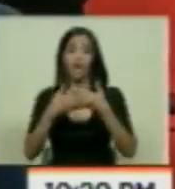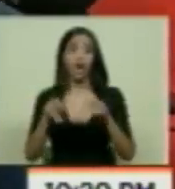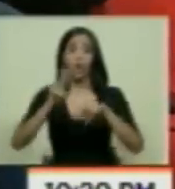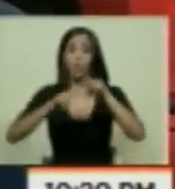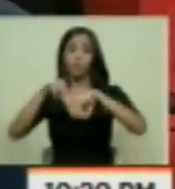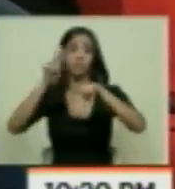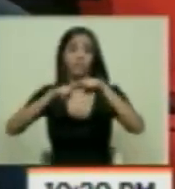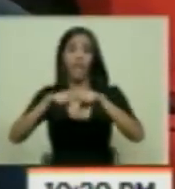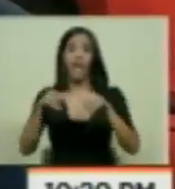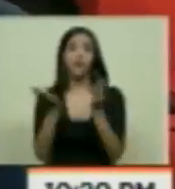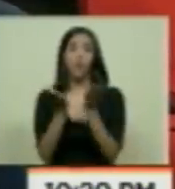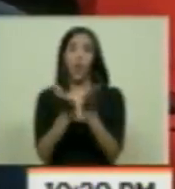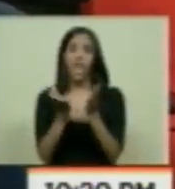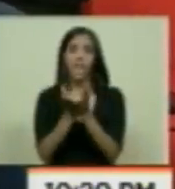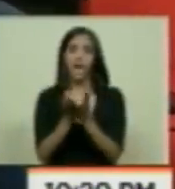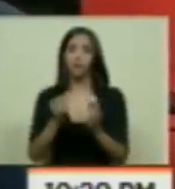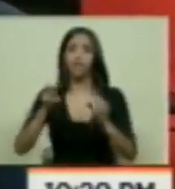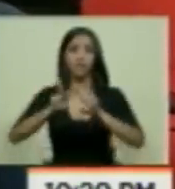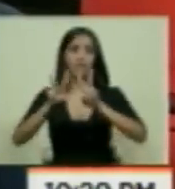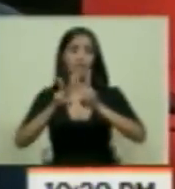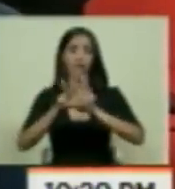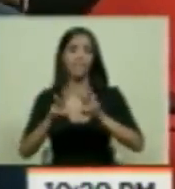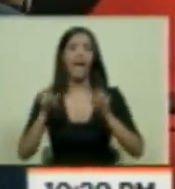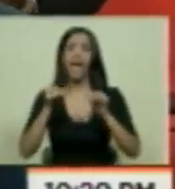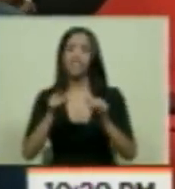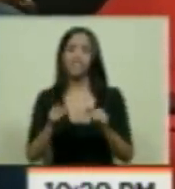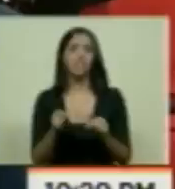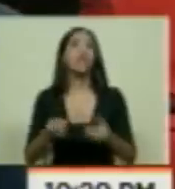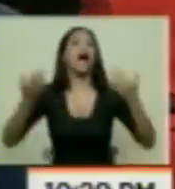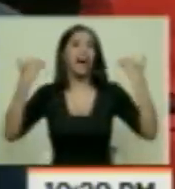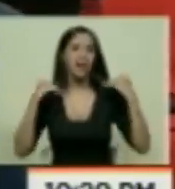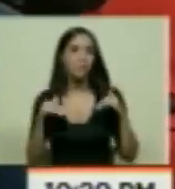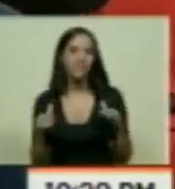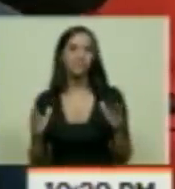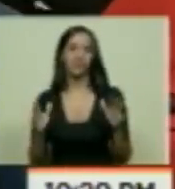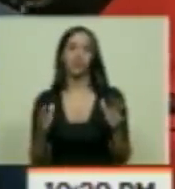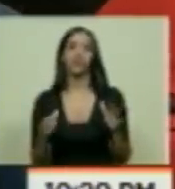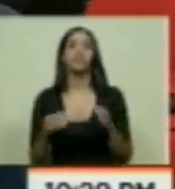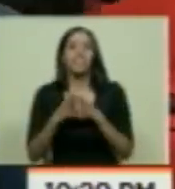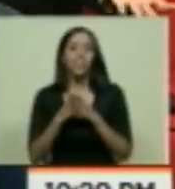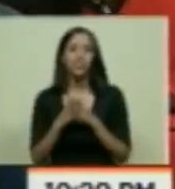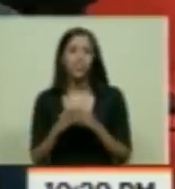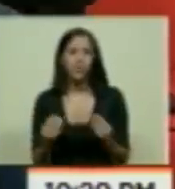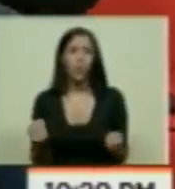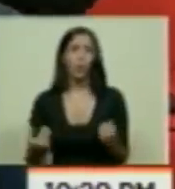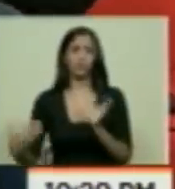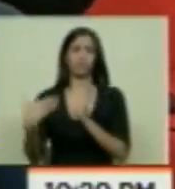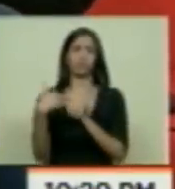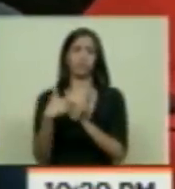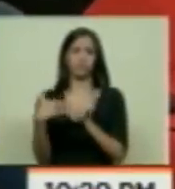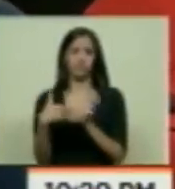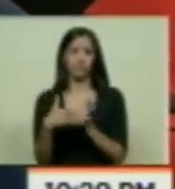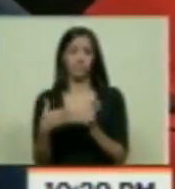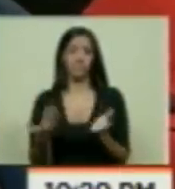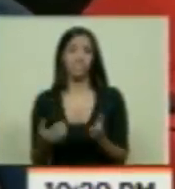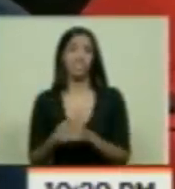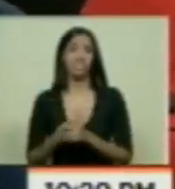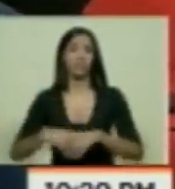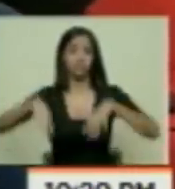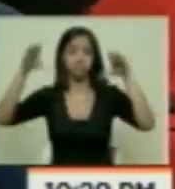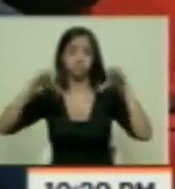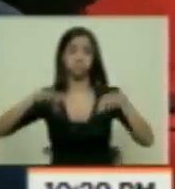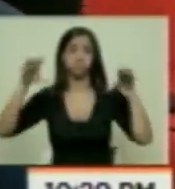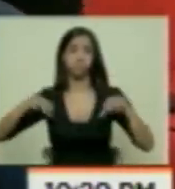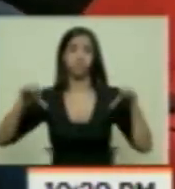una vivienda, aquí no se ha dejado de apostar, a pesar de todos los chaparrones de agua como el doble del Cordonazo San Francisco, que nos cayó